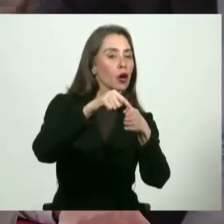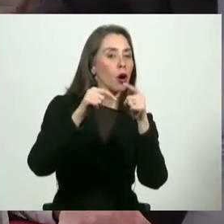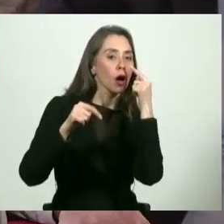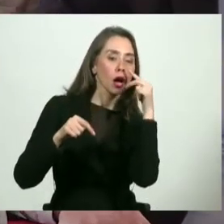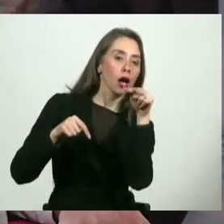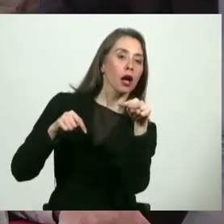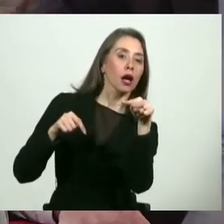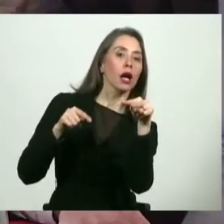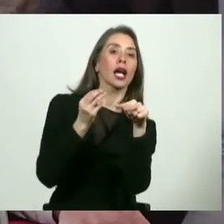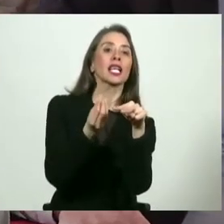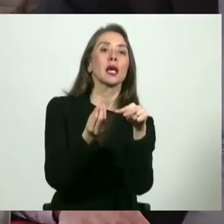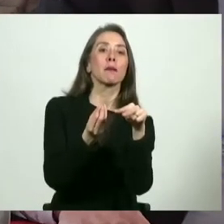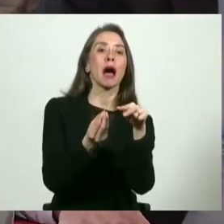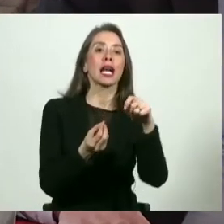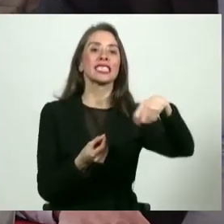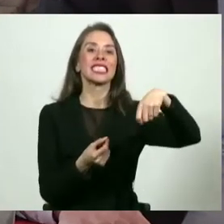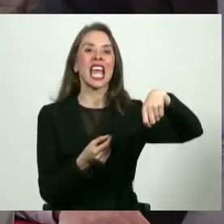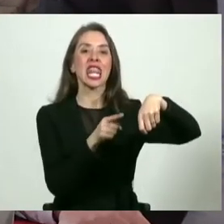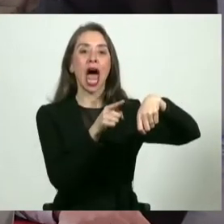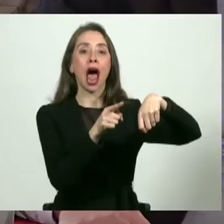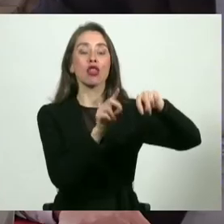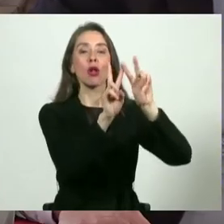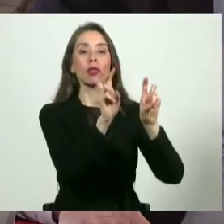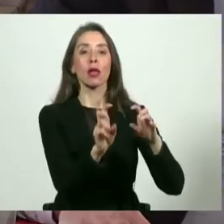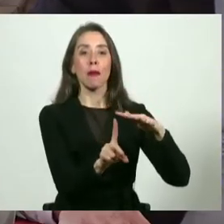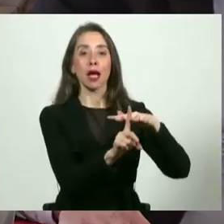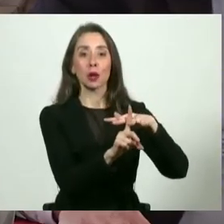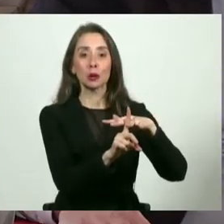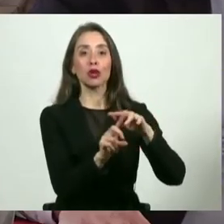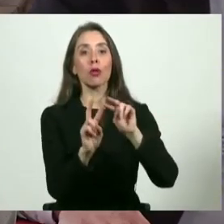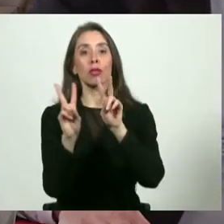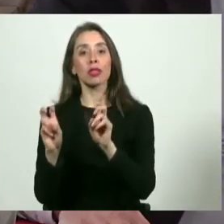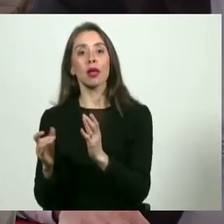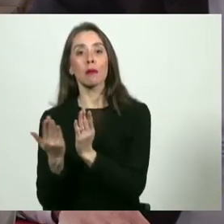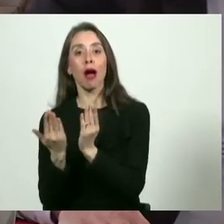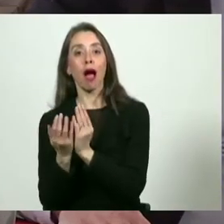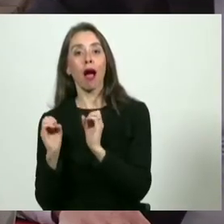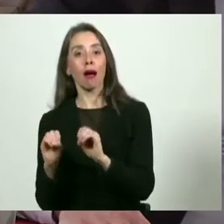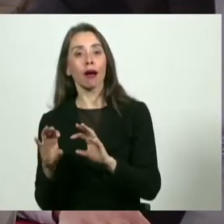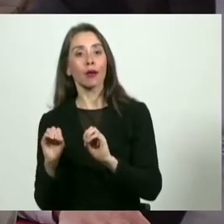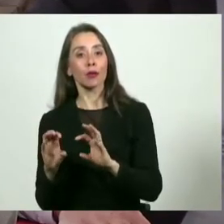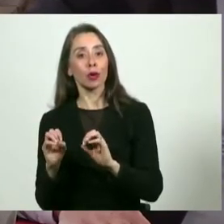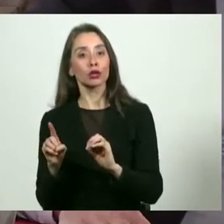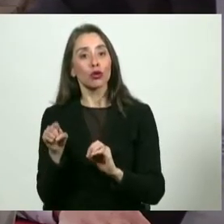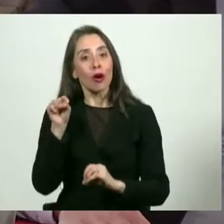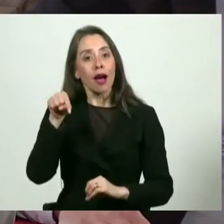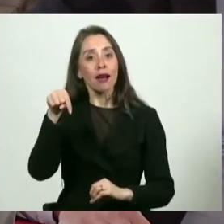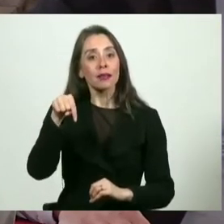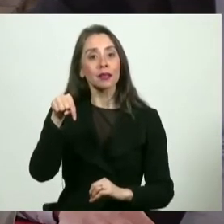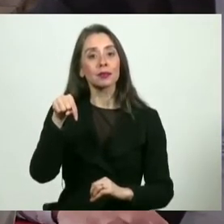región que yo represento en algunos lugares. Entonces, nosotros en la